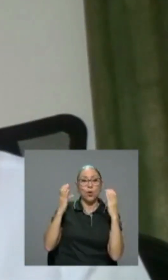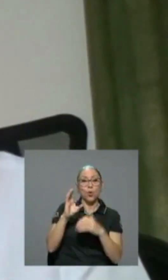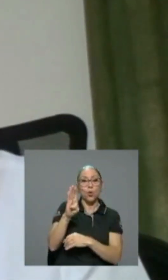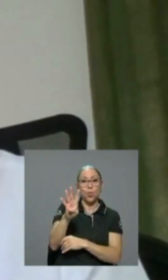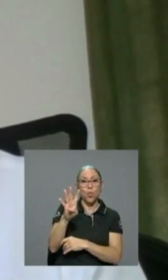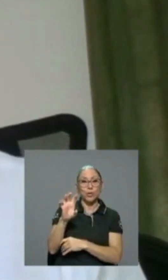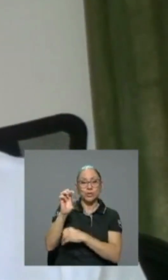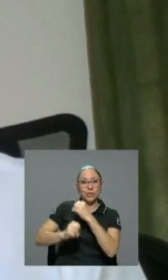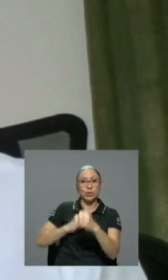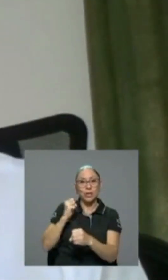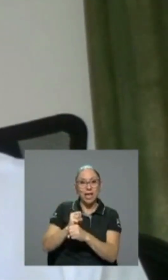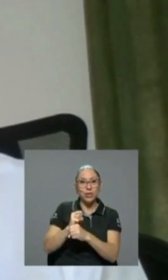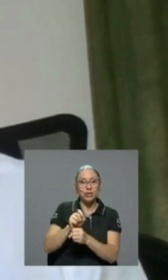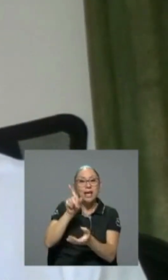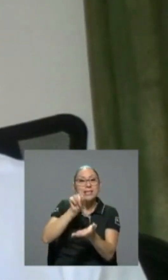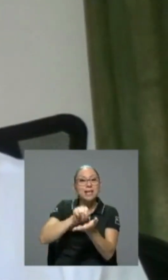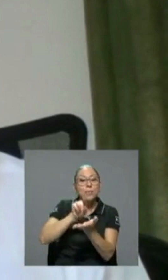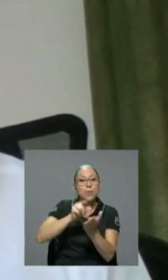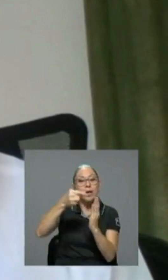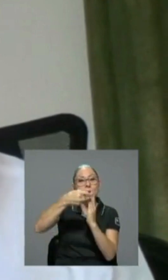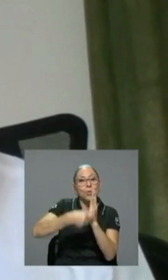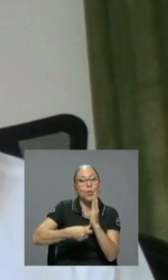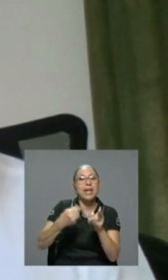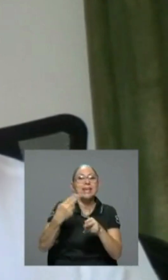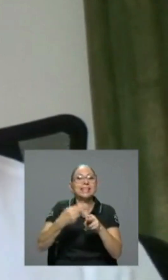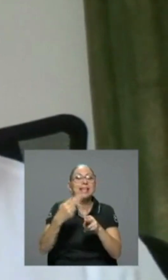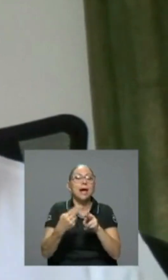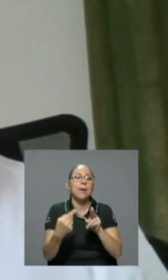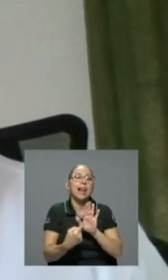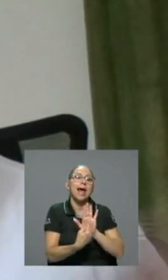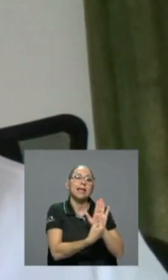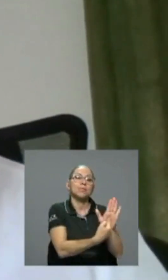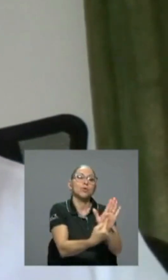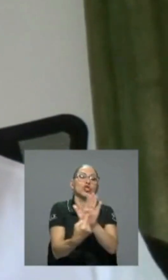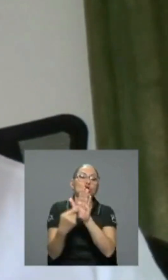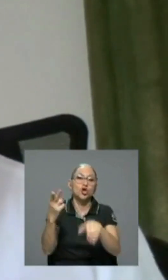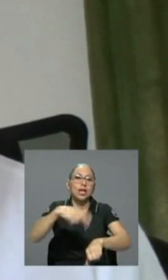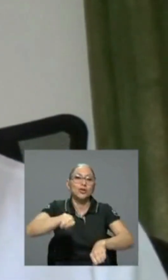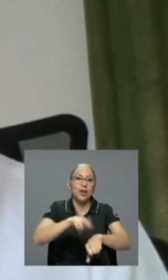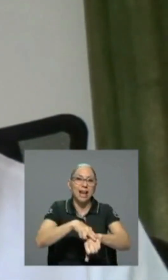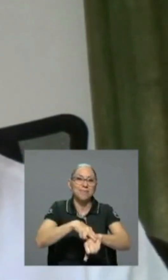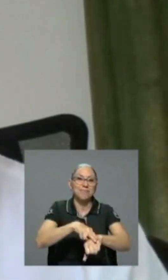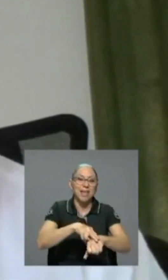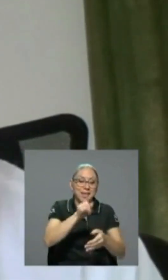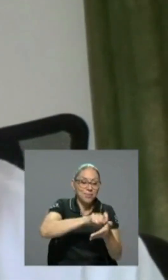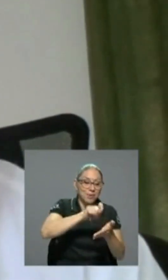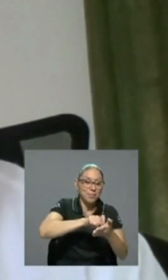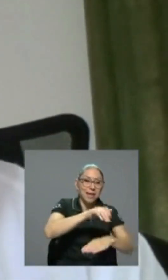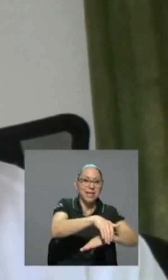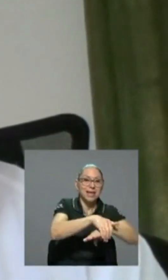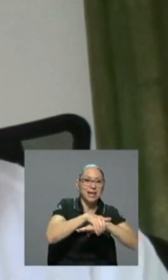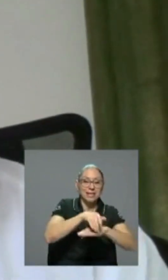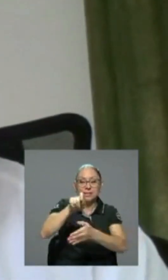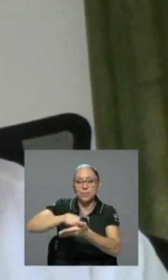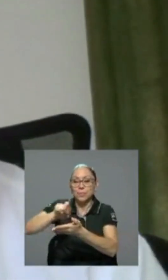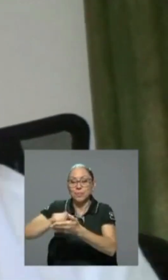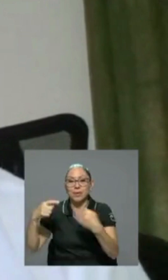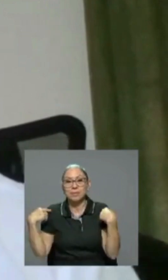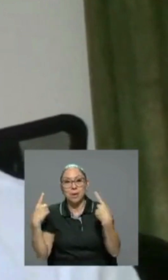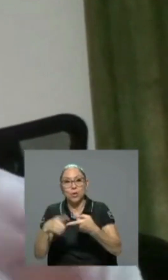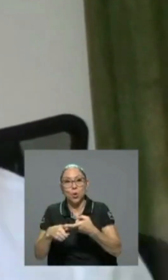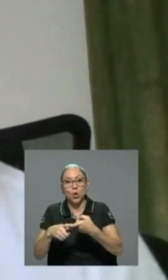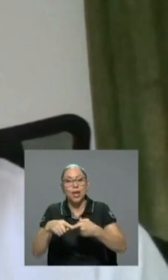se publica una revista que se llama La Exposición Nacional, y esa se envía en inglés y español a las diferentes,